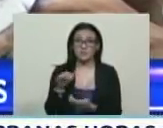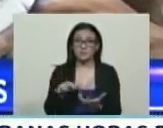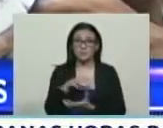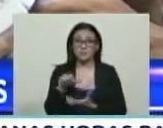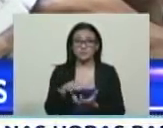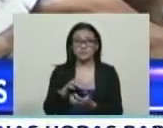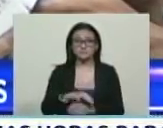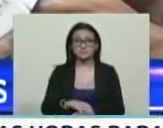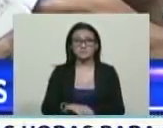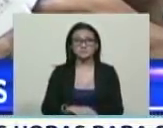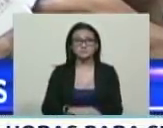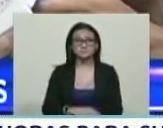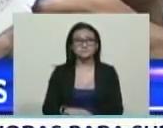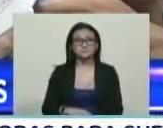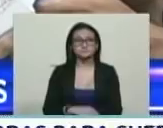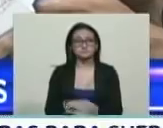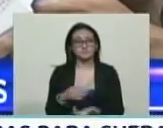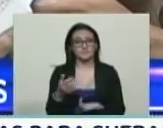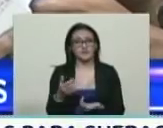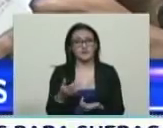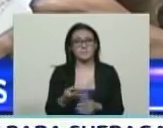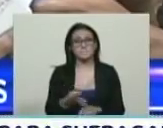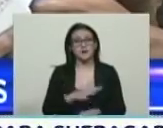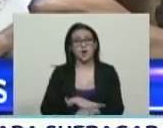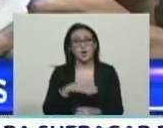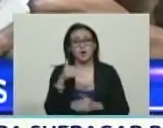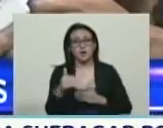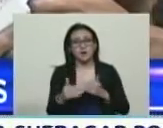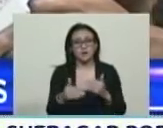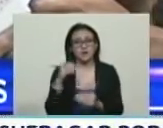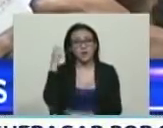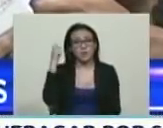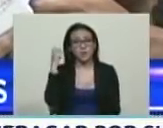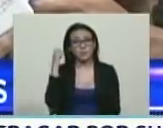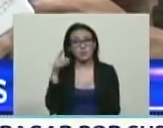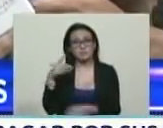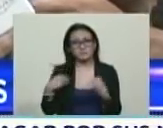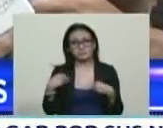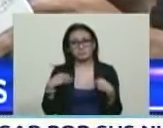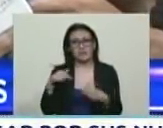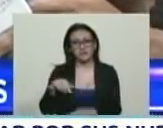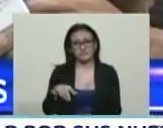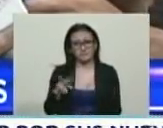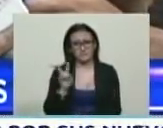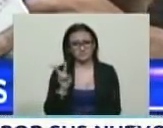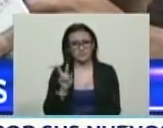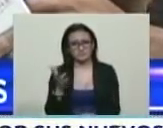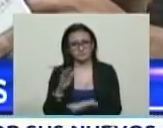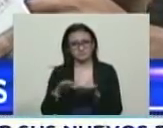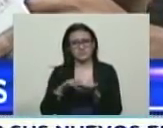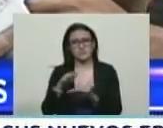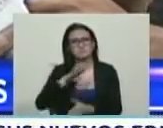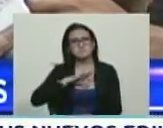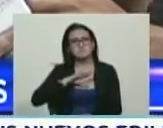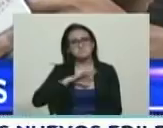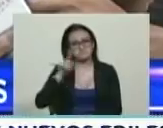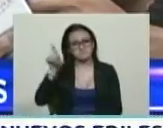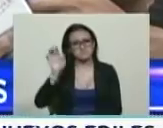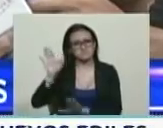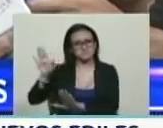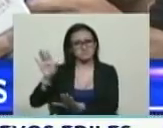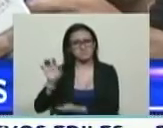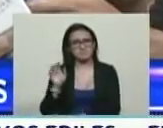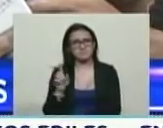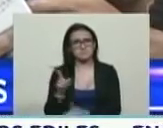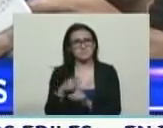parece que cada día van a ser mayores los problemas en Europa, como para que se estén preocupando de lo que ocurre aquí en Venezuela. Que solucione primero sus problemas allá en Europa. Con